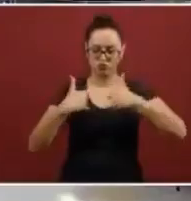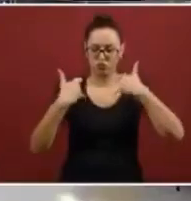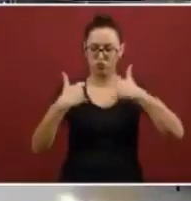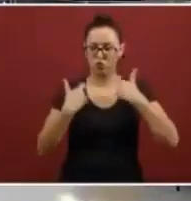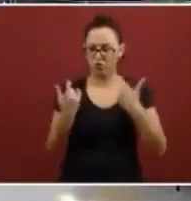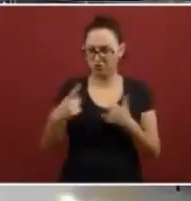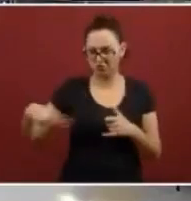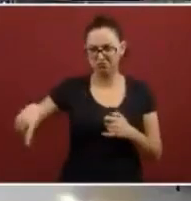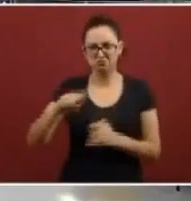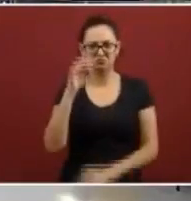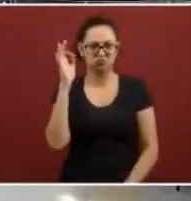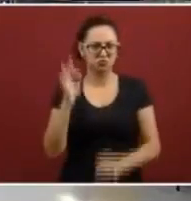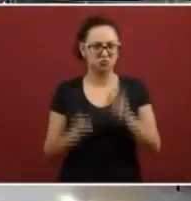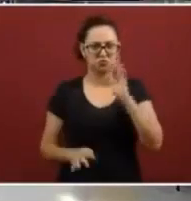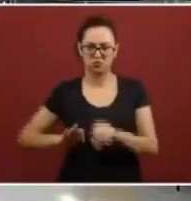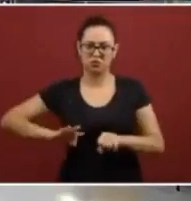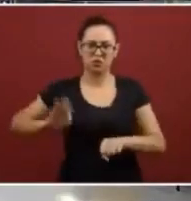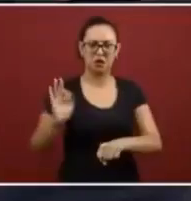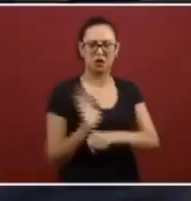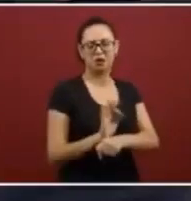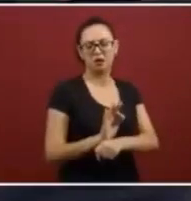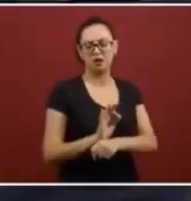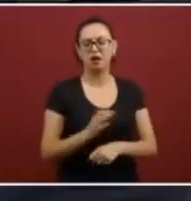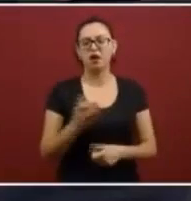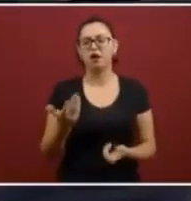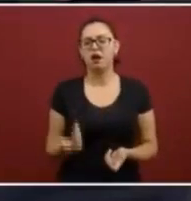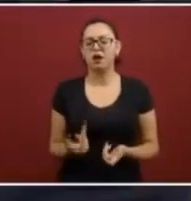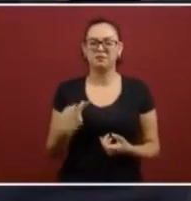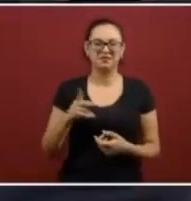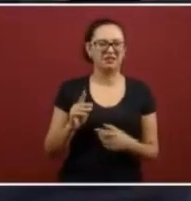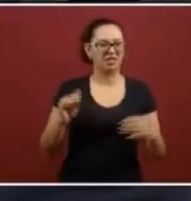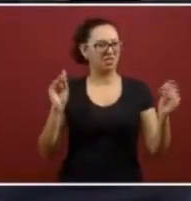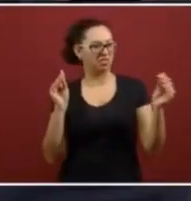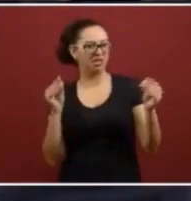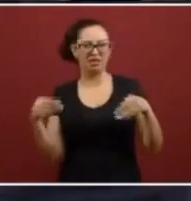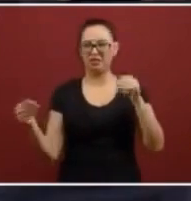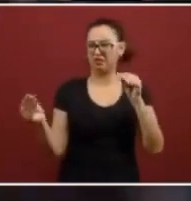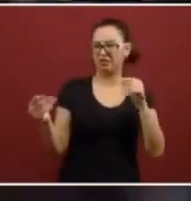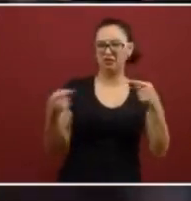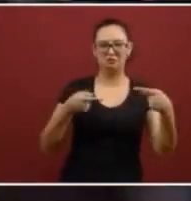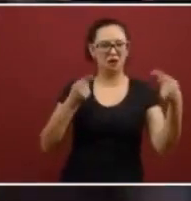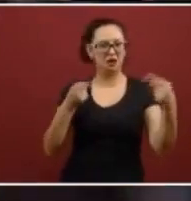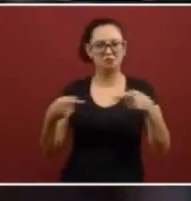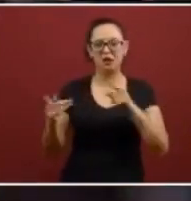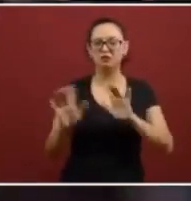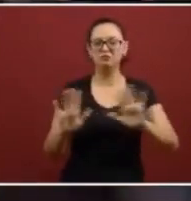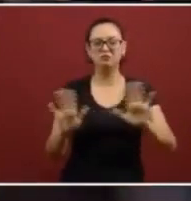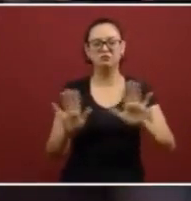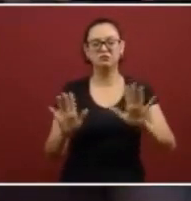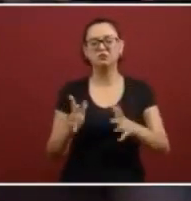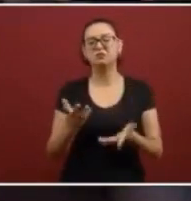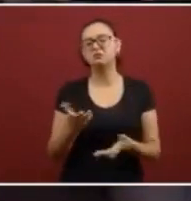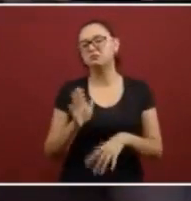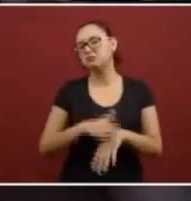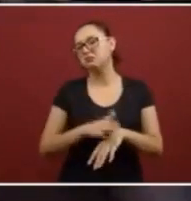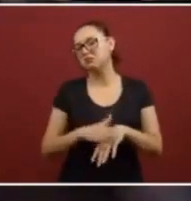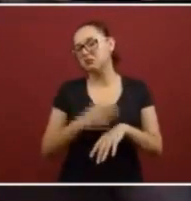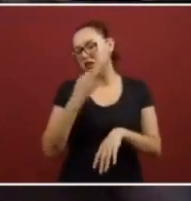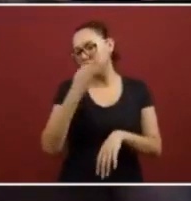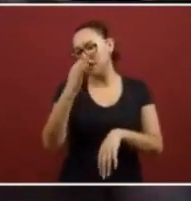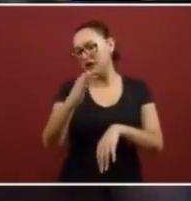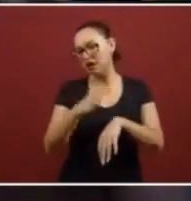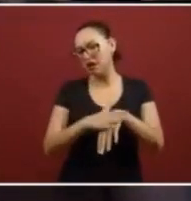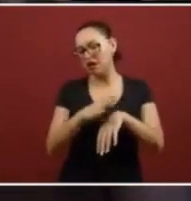presentar amparos contra esta figura, pero más allá de los dimes y diretes, presidente, decirle, ¿quién va a manejar